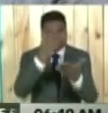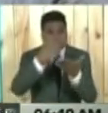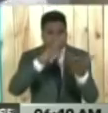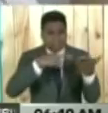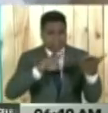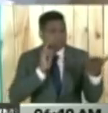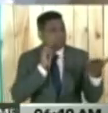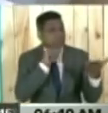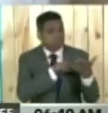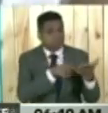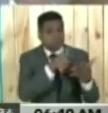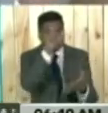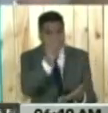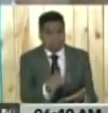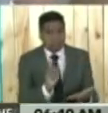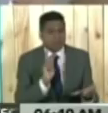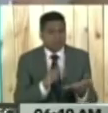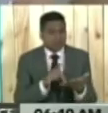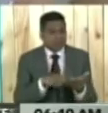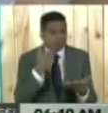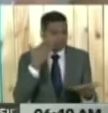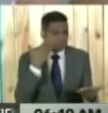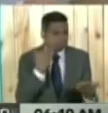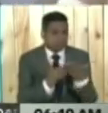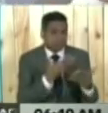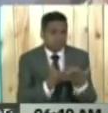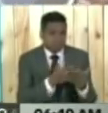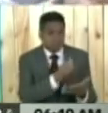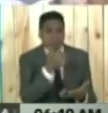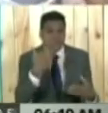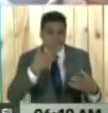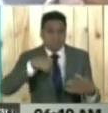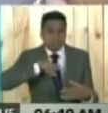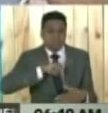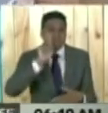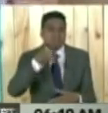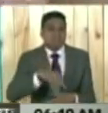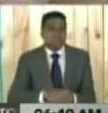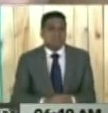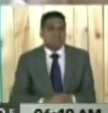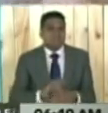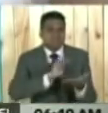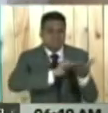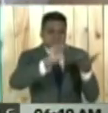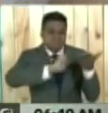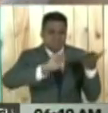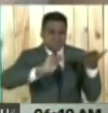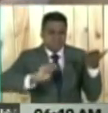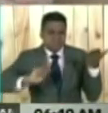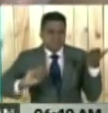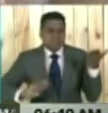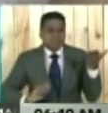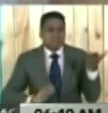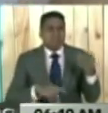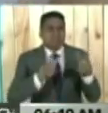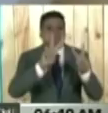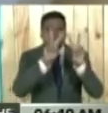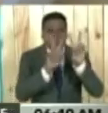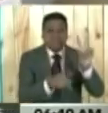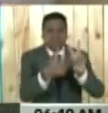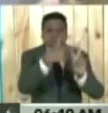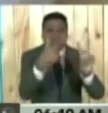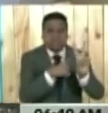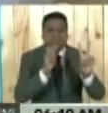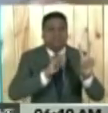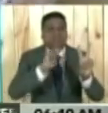ellos presentes, sí, ellos con sus testigos, nosotros también. Uh-huh. Y eso se levantó acta por acta y ambos firmamos. Donde sale un